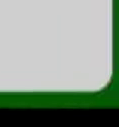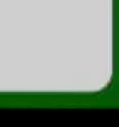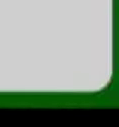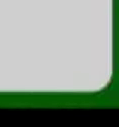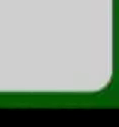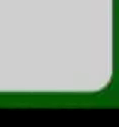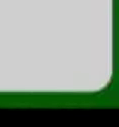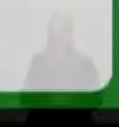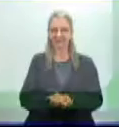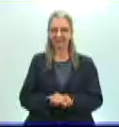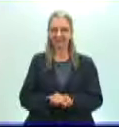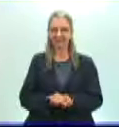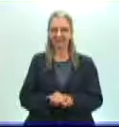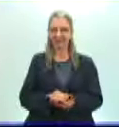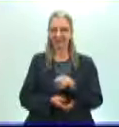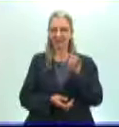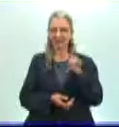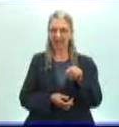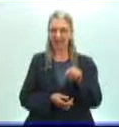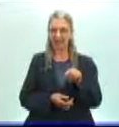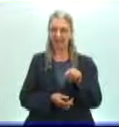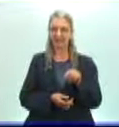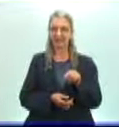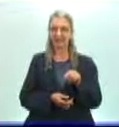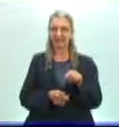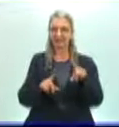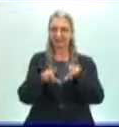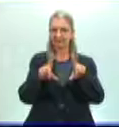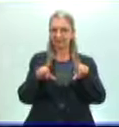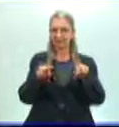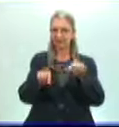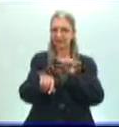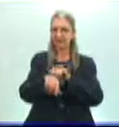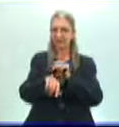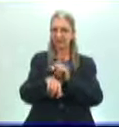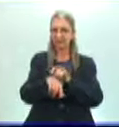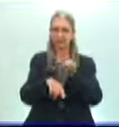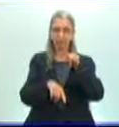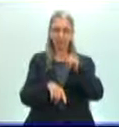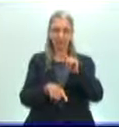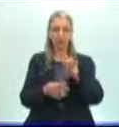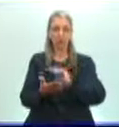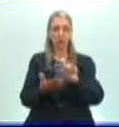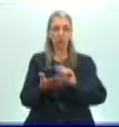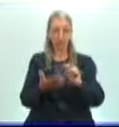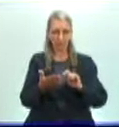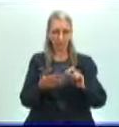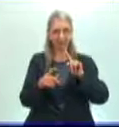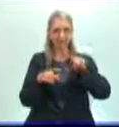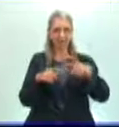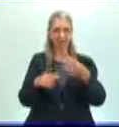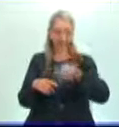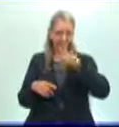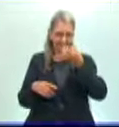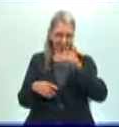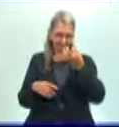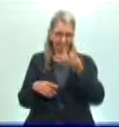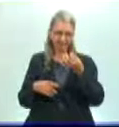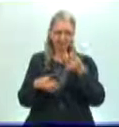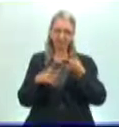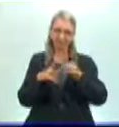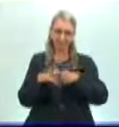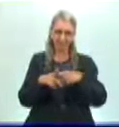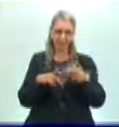Ahí ven el texto del ejercicio, vamos a dar un pequeño tiempo para que lo copien y después lo vamos a comentar, lo vamos a resolver y